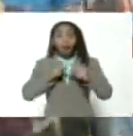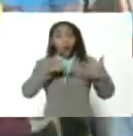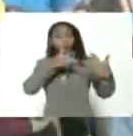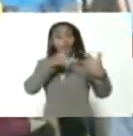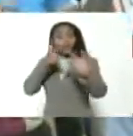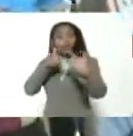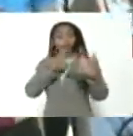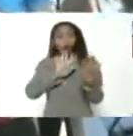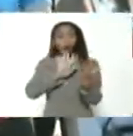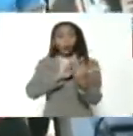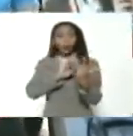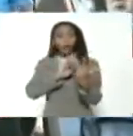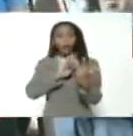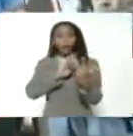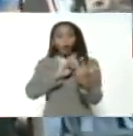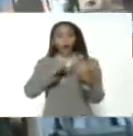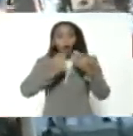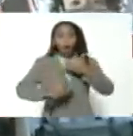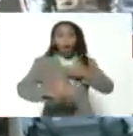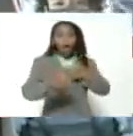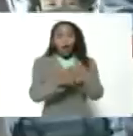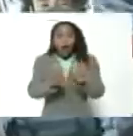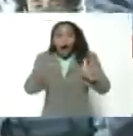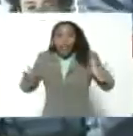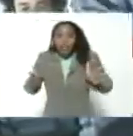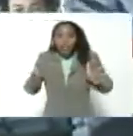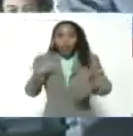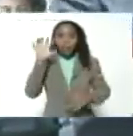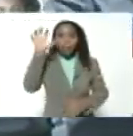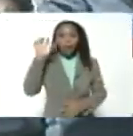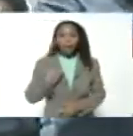están conectados a lo largo y ancho del país.